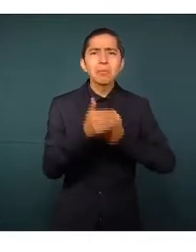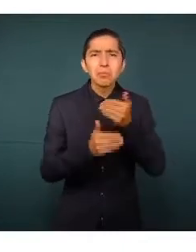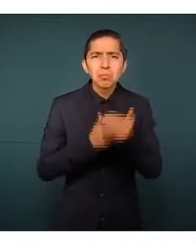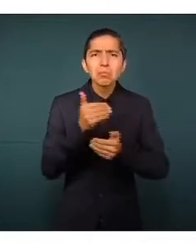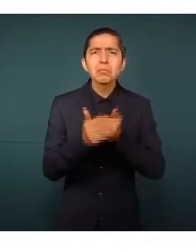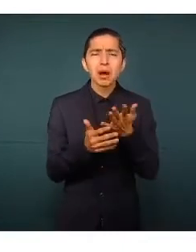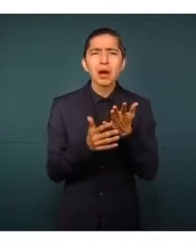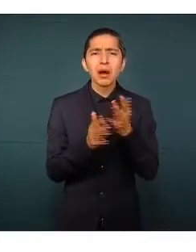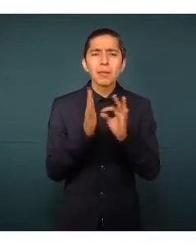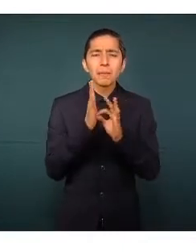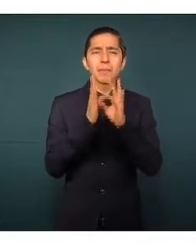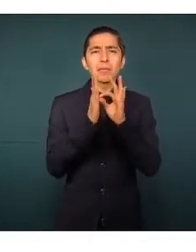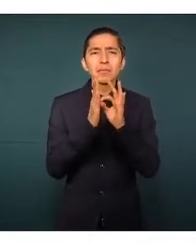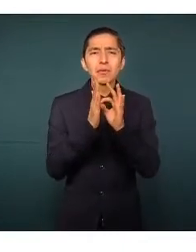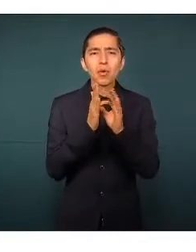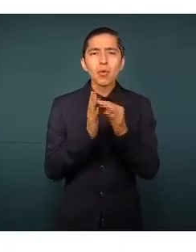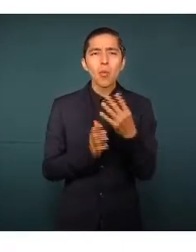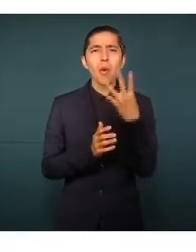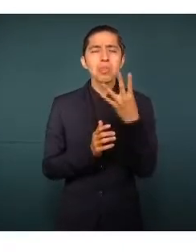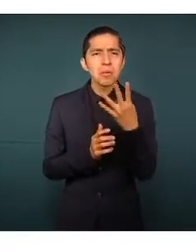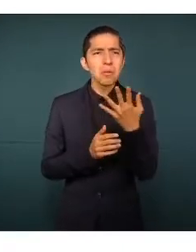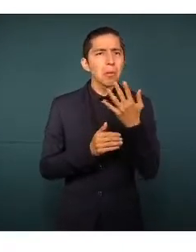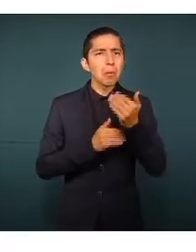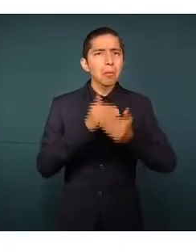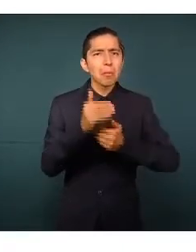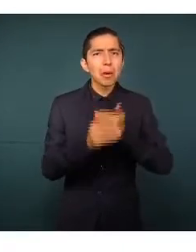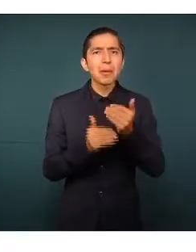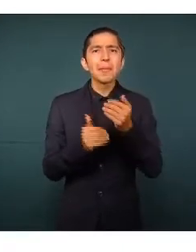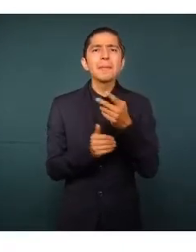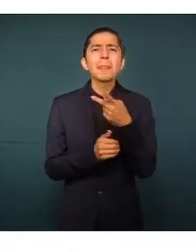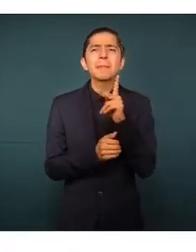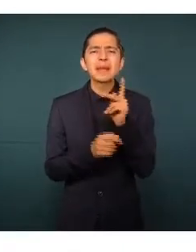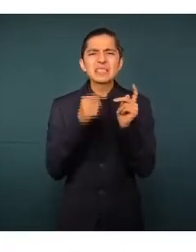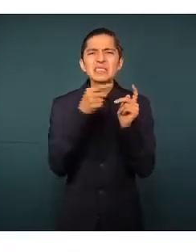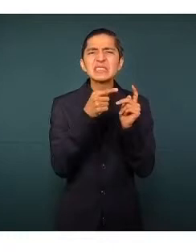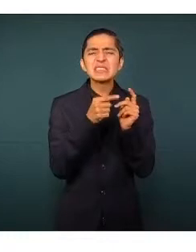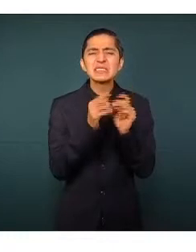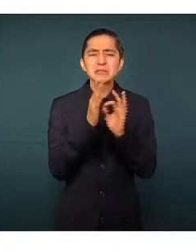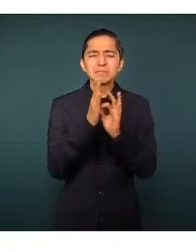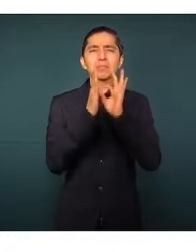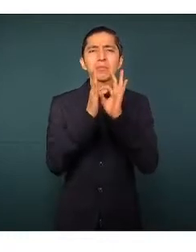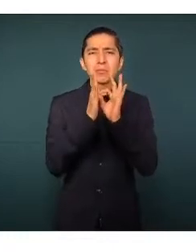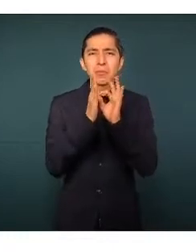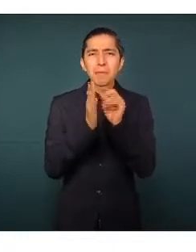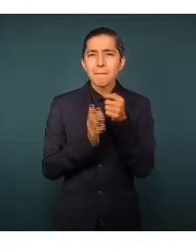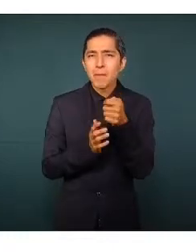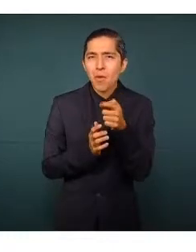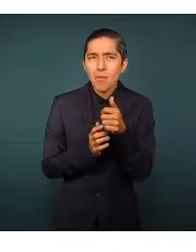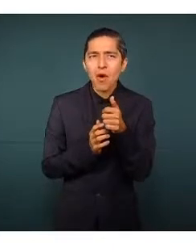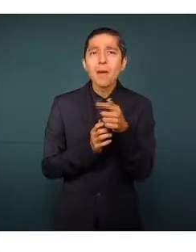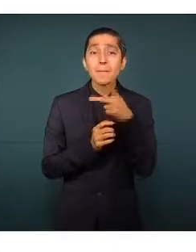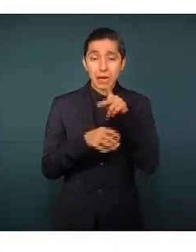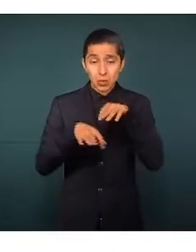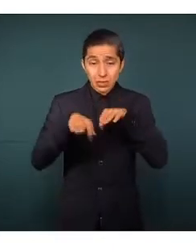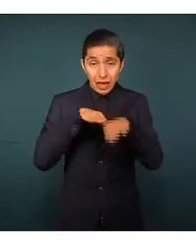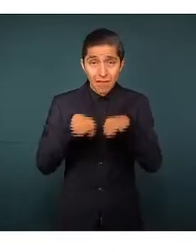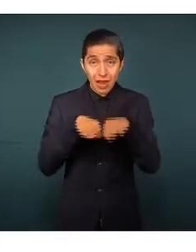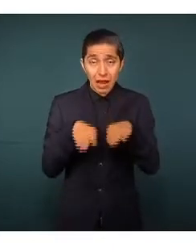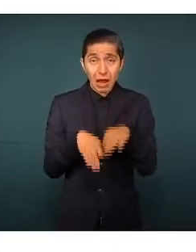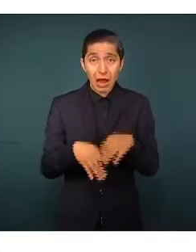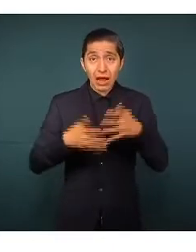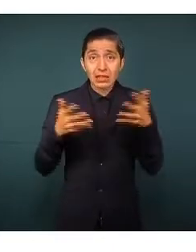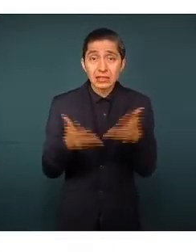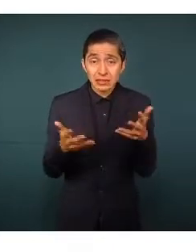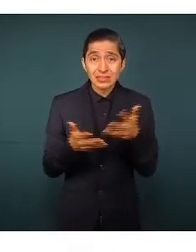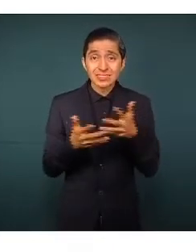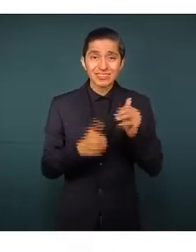se aumentó en el último mes con 4, por eso se marca como a la alza, pero el trabajo que se ha hecho